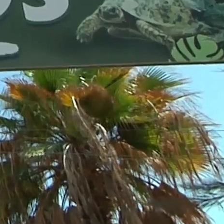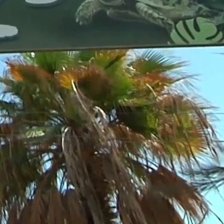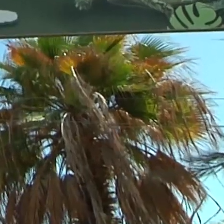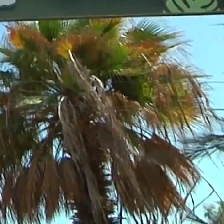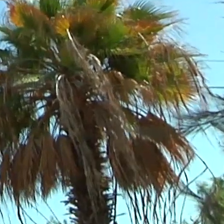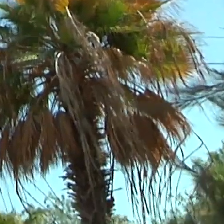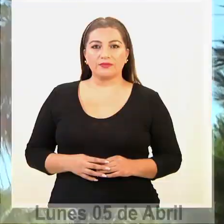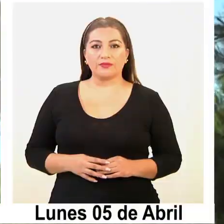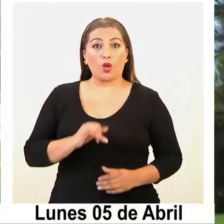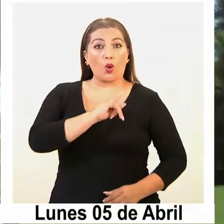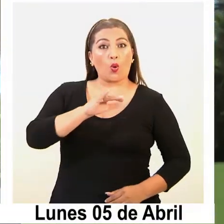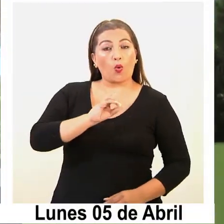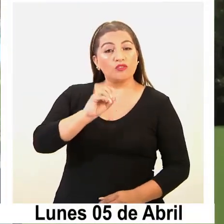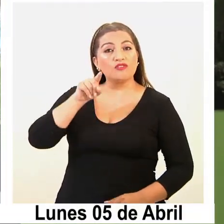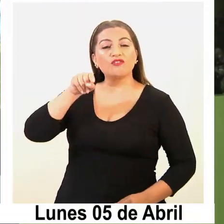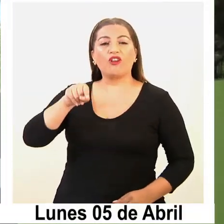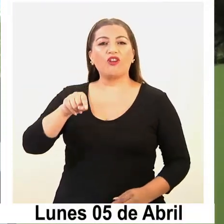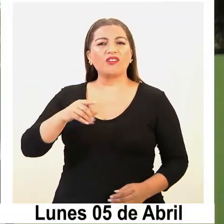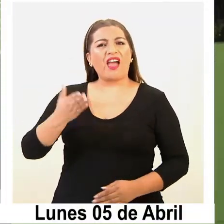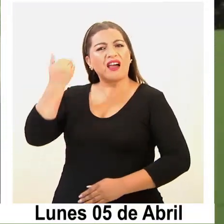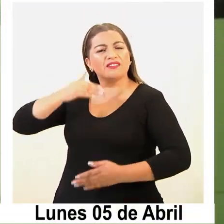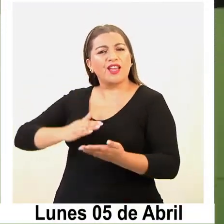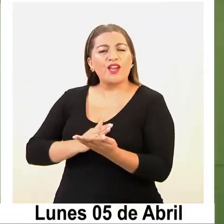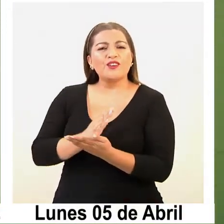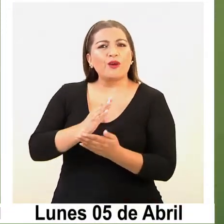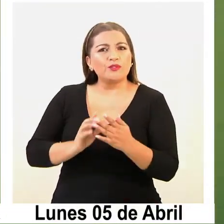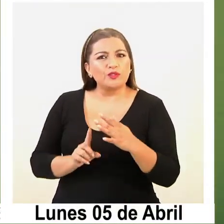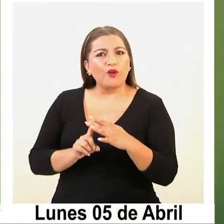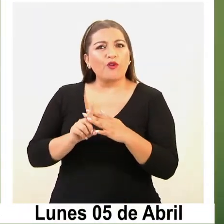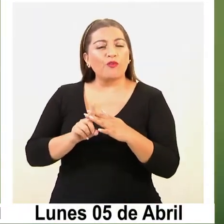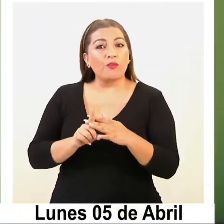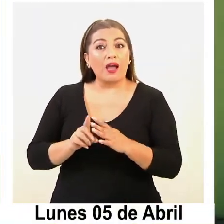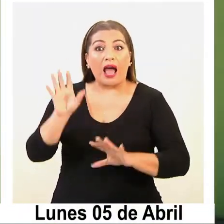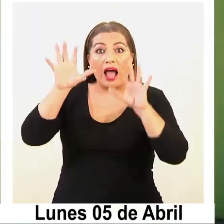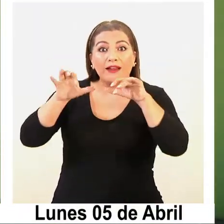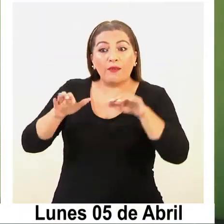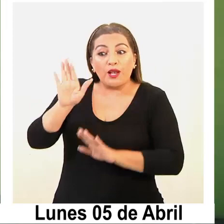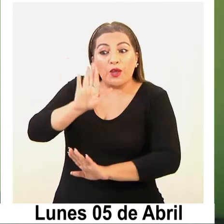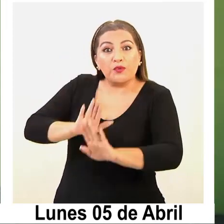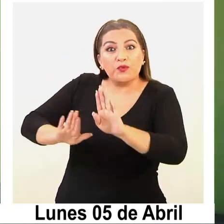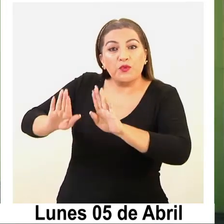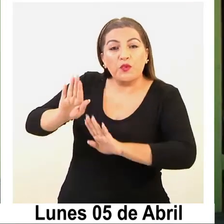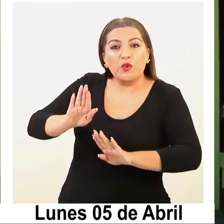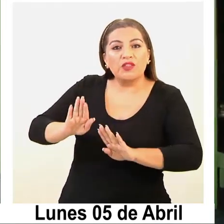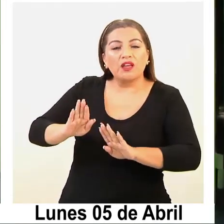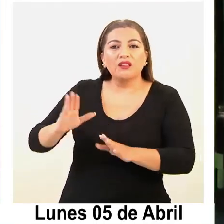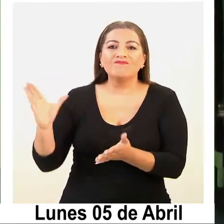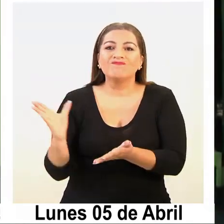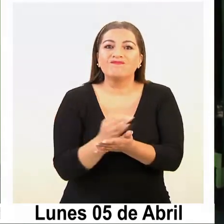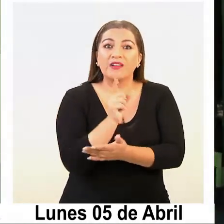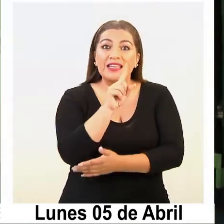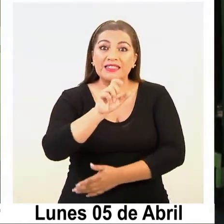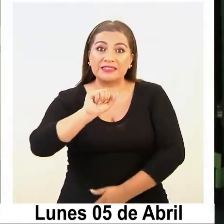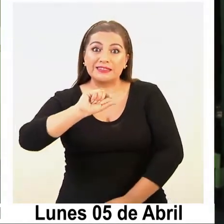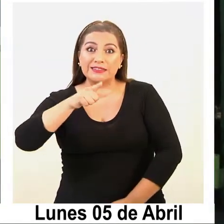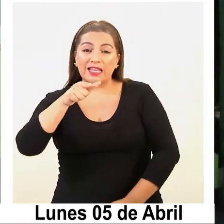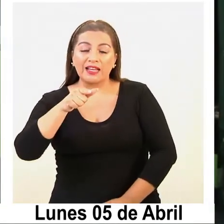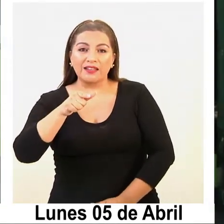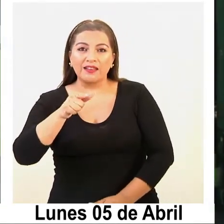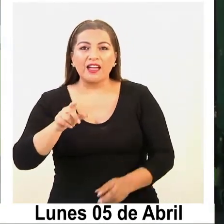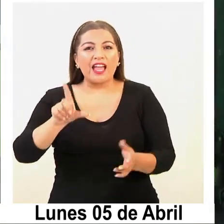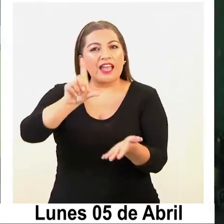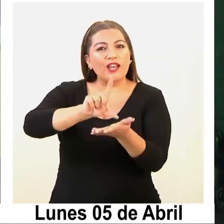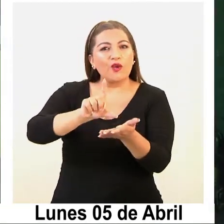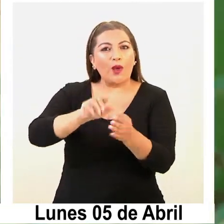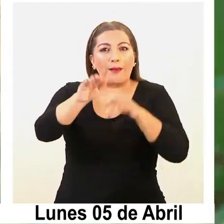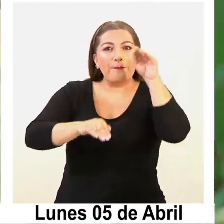Un zoológico que originalmente surgió como albergue para los animales incautados por el SAG en el